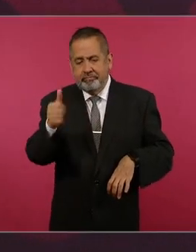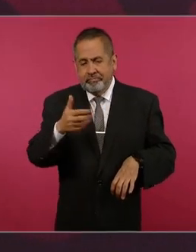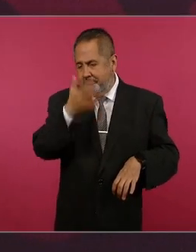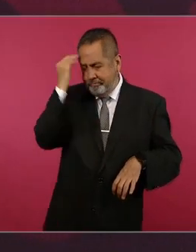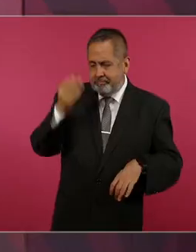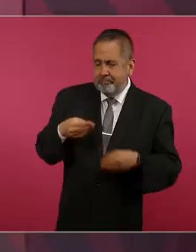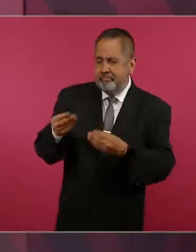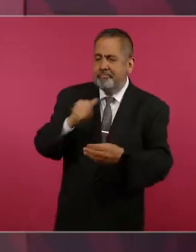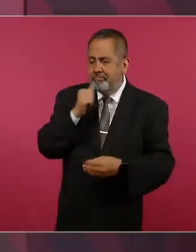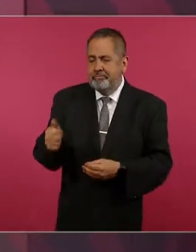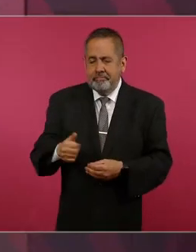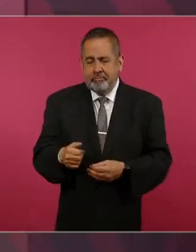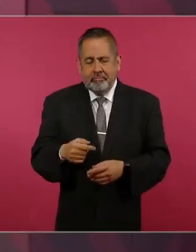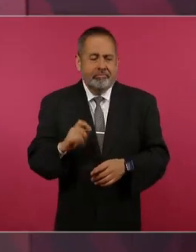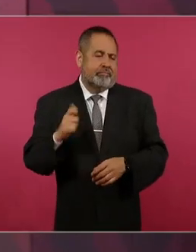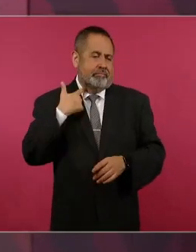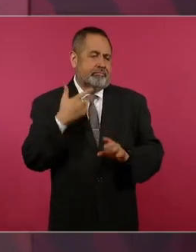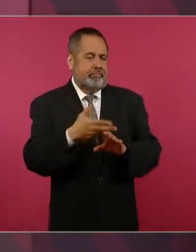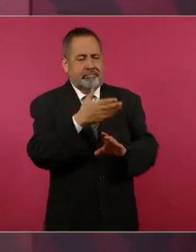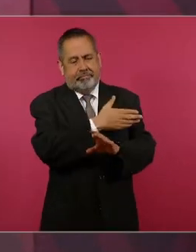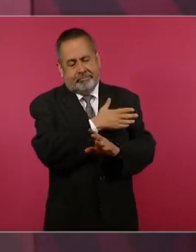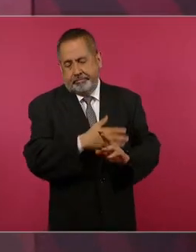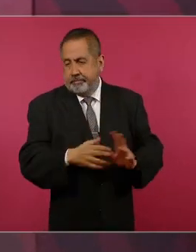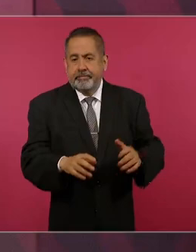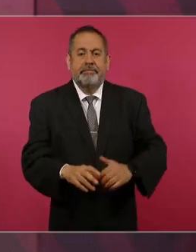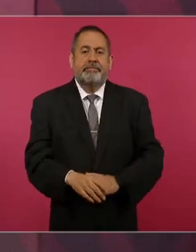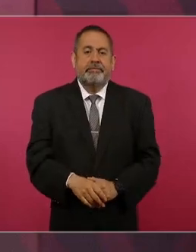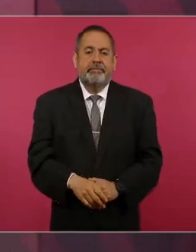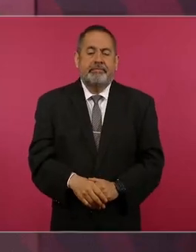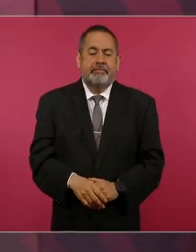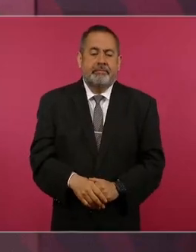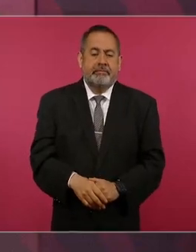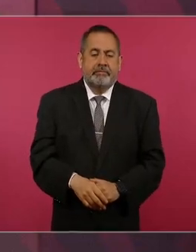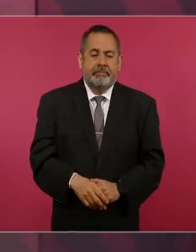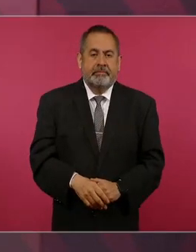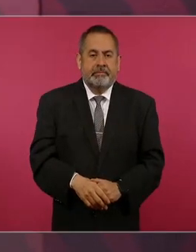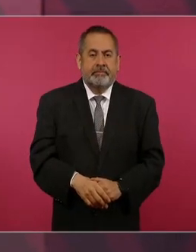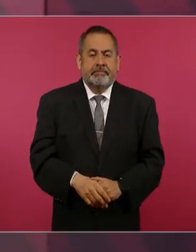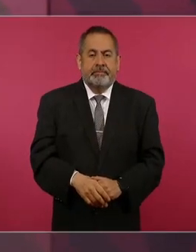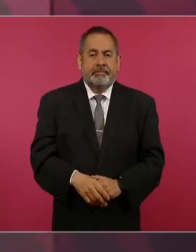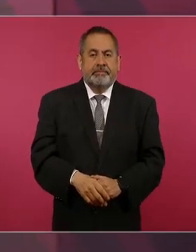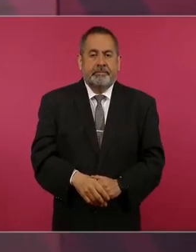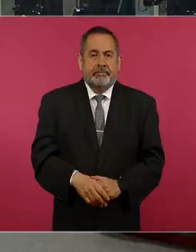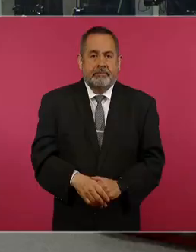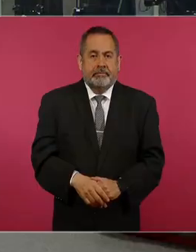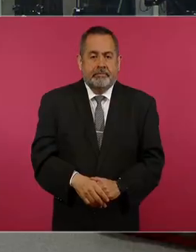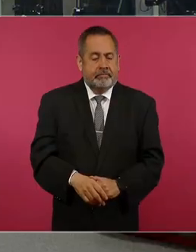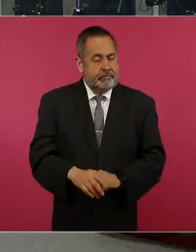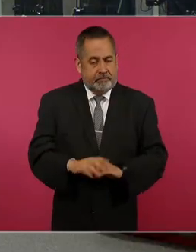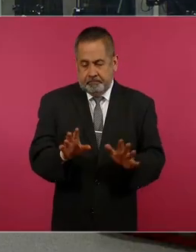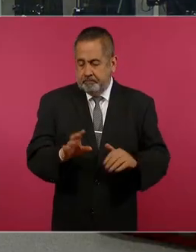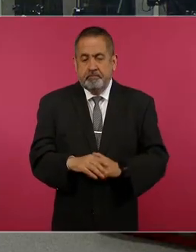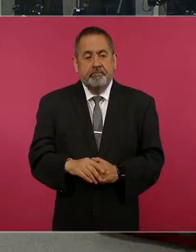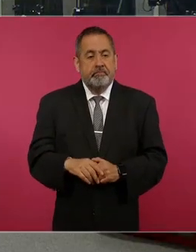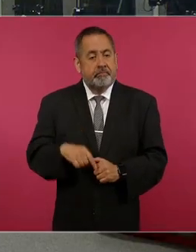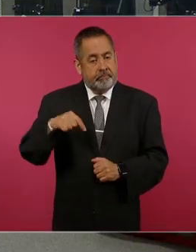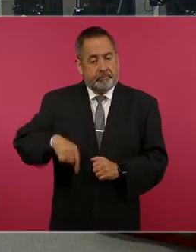los que estaban antes. Entonces, el país